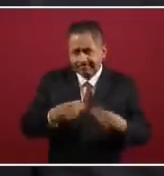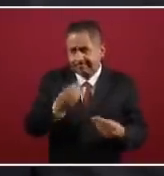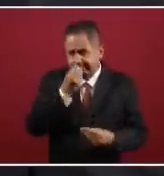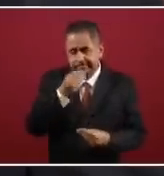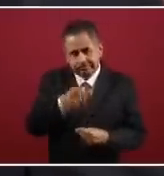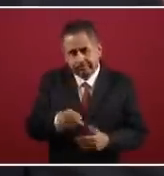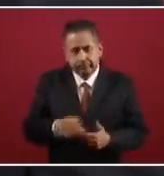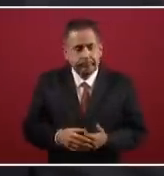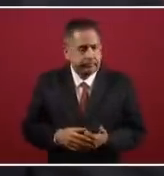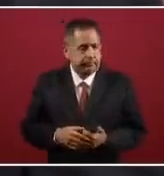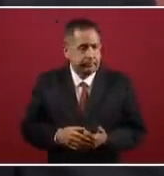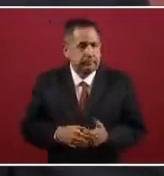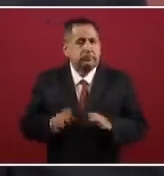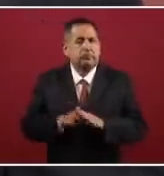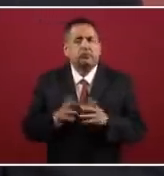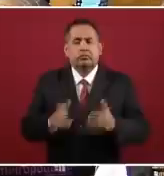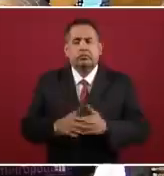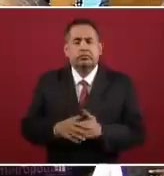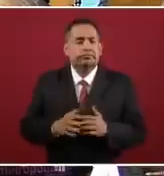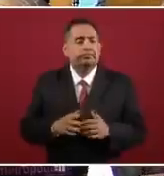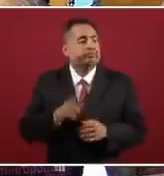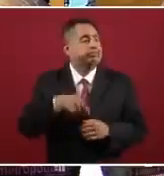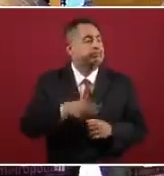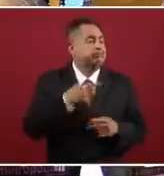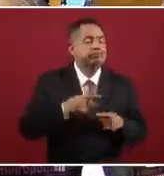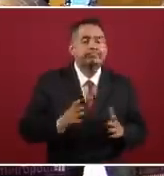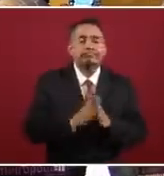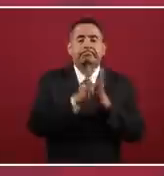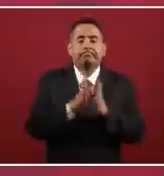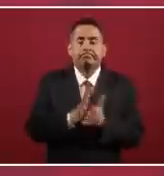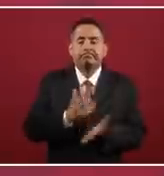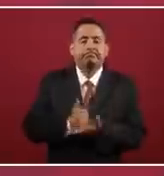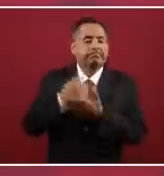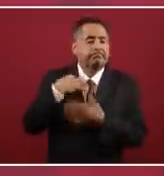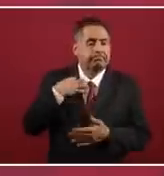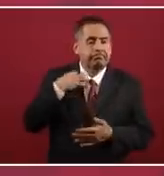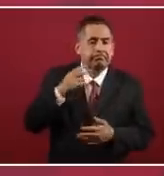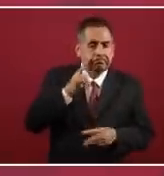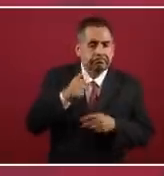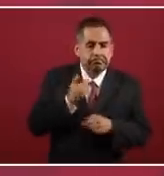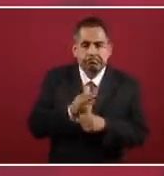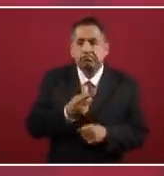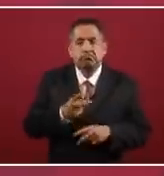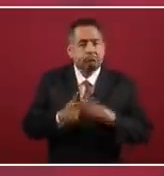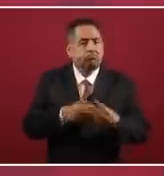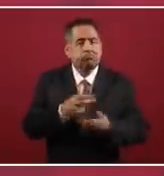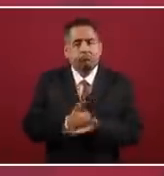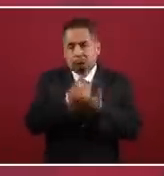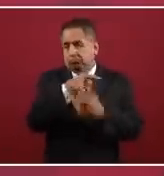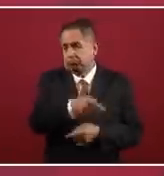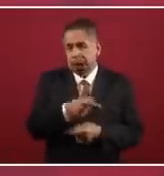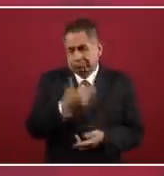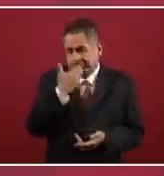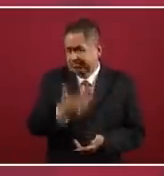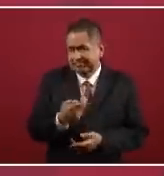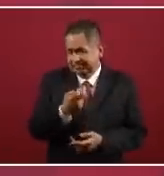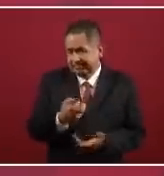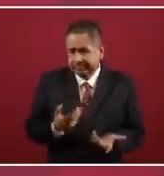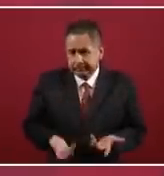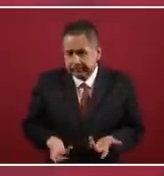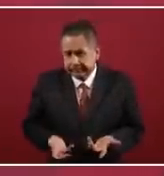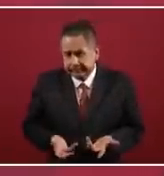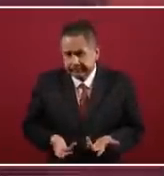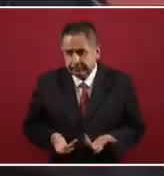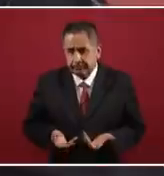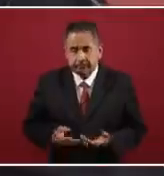¿Por qué se puede hacer esto? Por la participación de la comunidad, por la participación de la gente. Entonces,